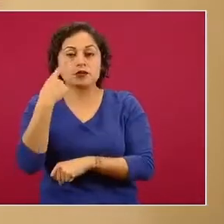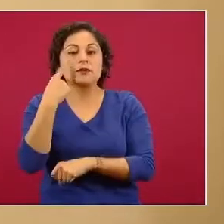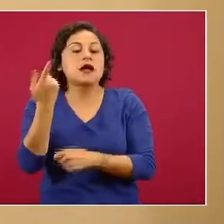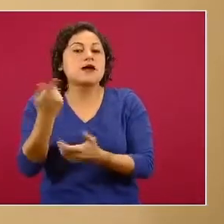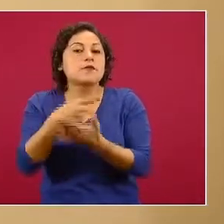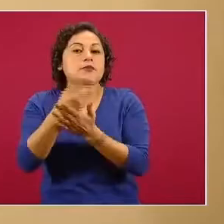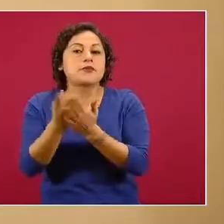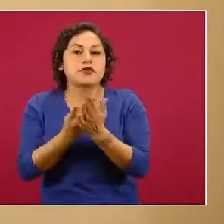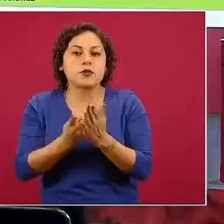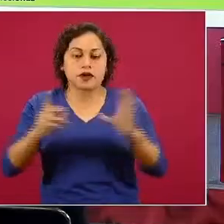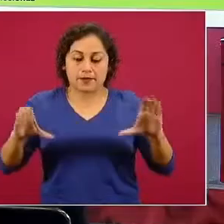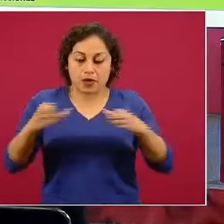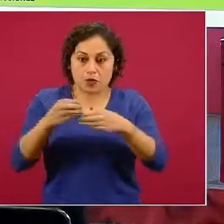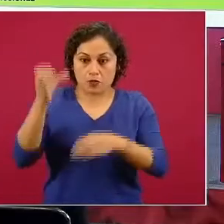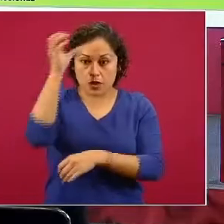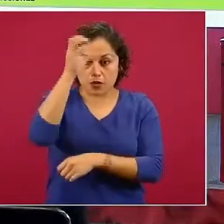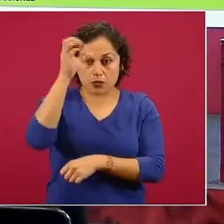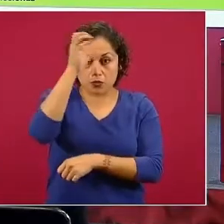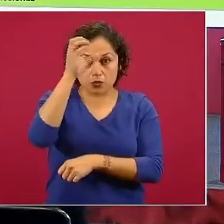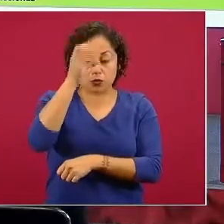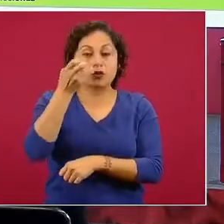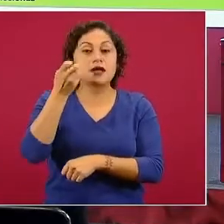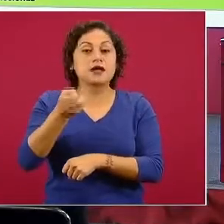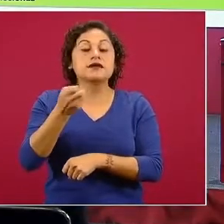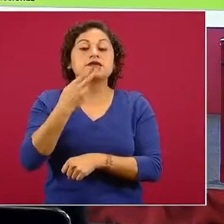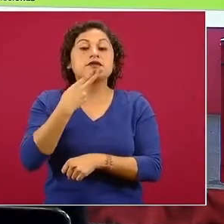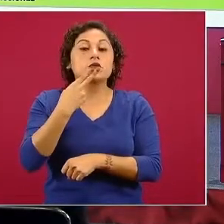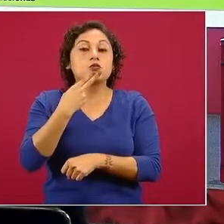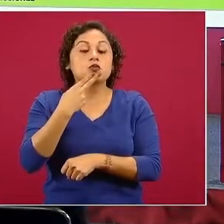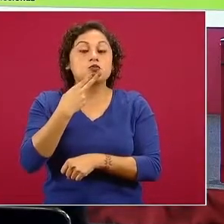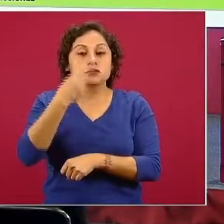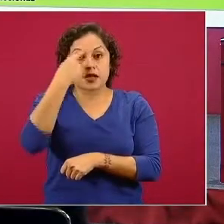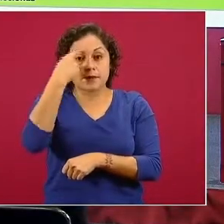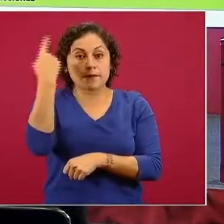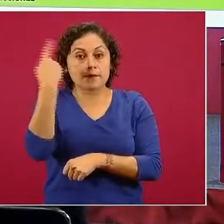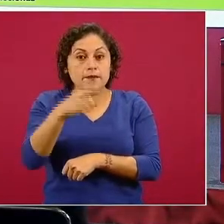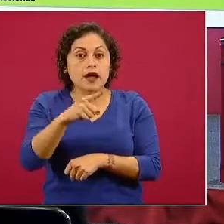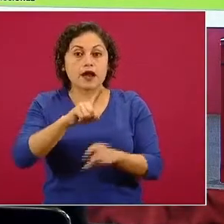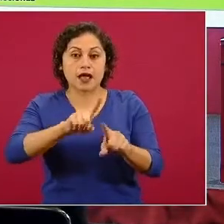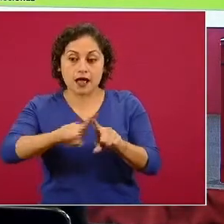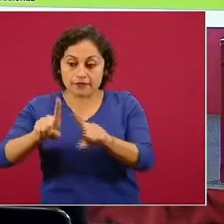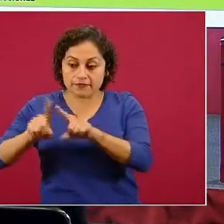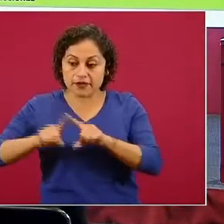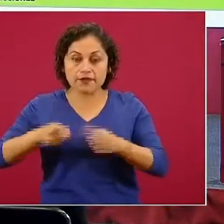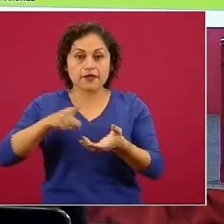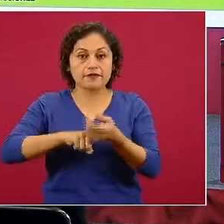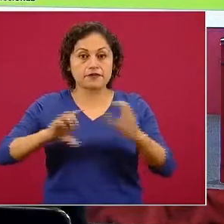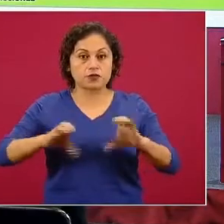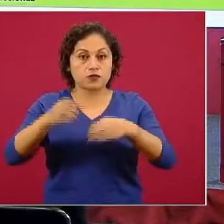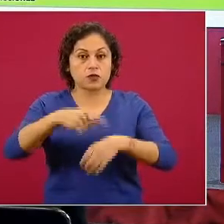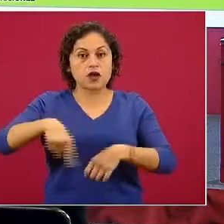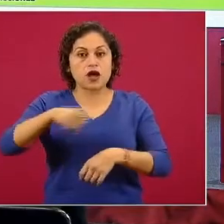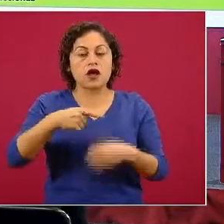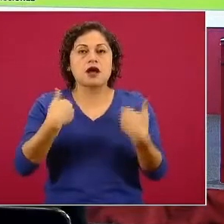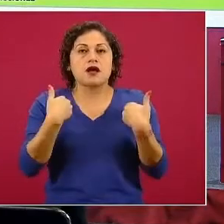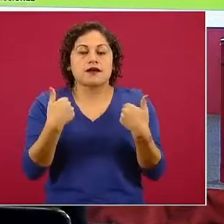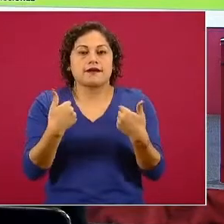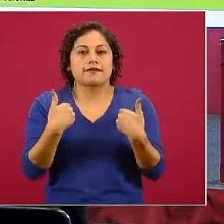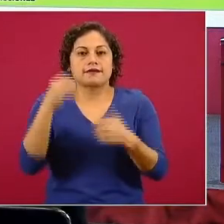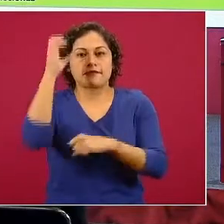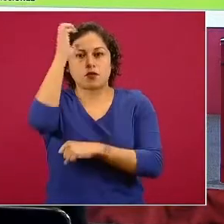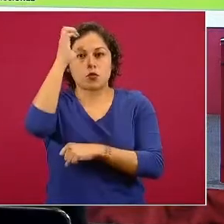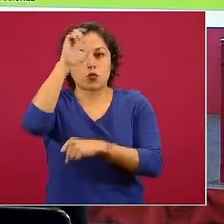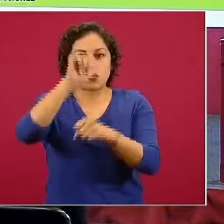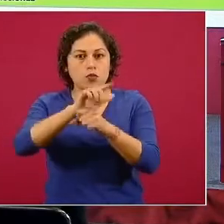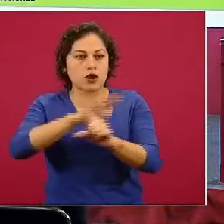comunitaria, que también usa las acciones que tiene de cultura comunitaria para poder hacernos entender cuál es el contexto cultural, y